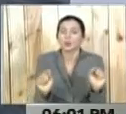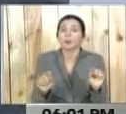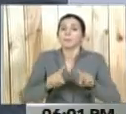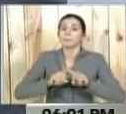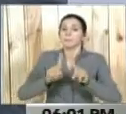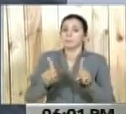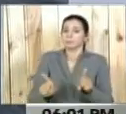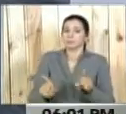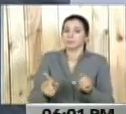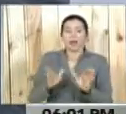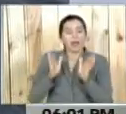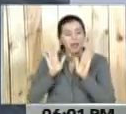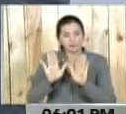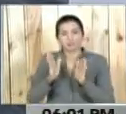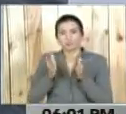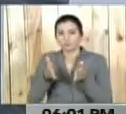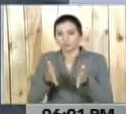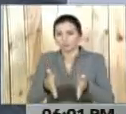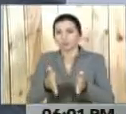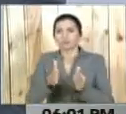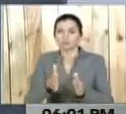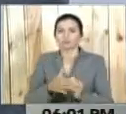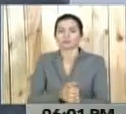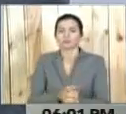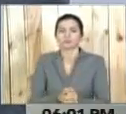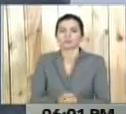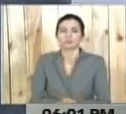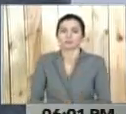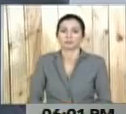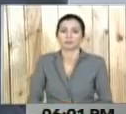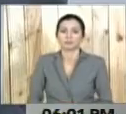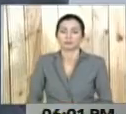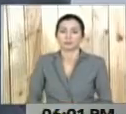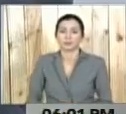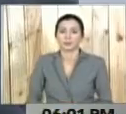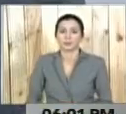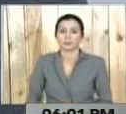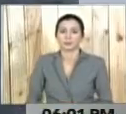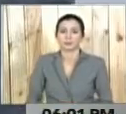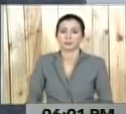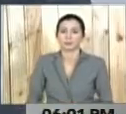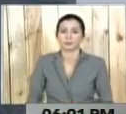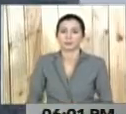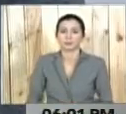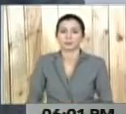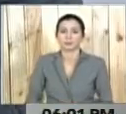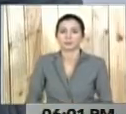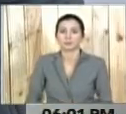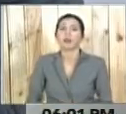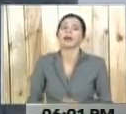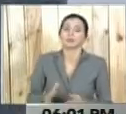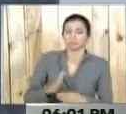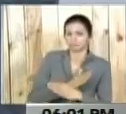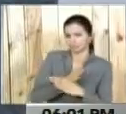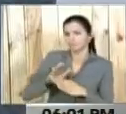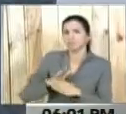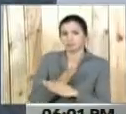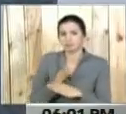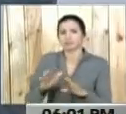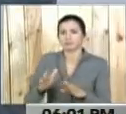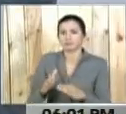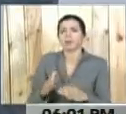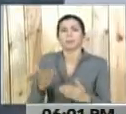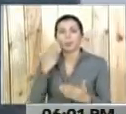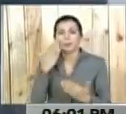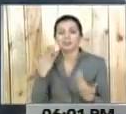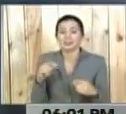debe ser la ruta para discernir y establecer en el marco de las diferencias dónde van a